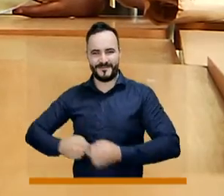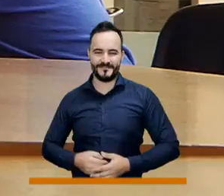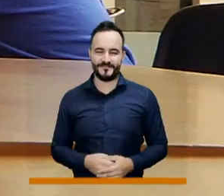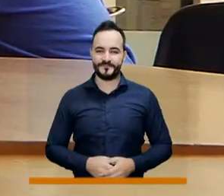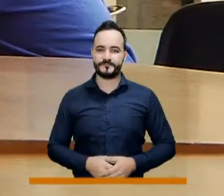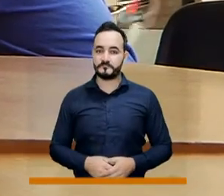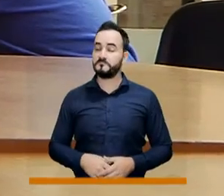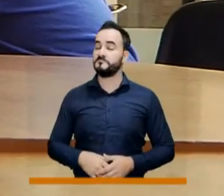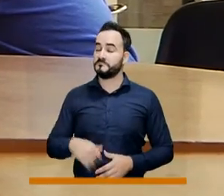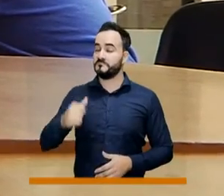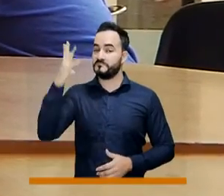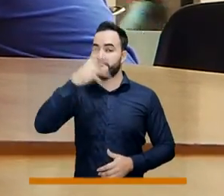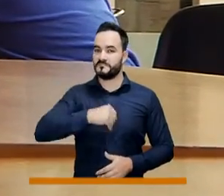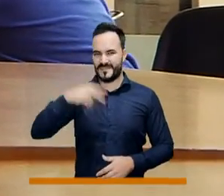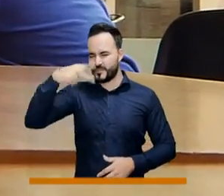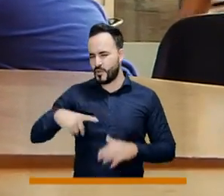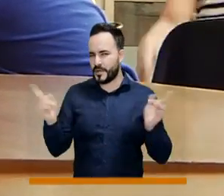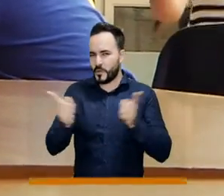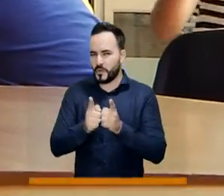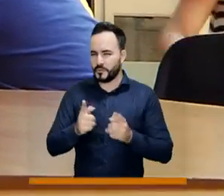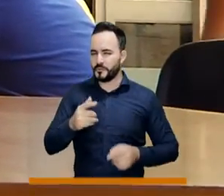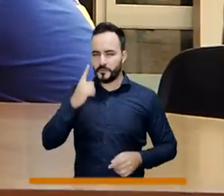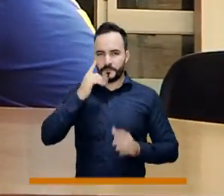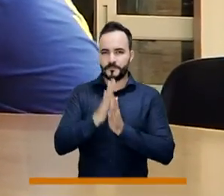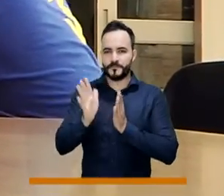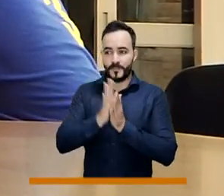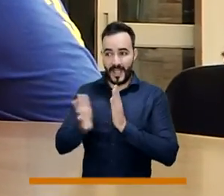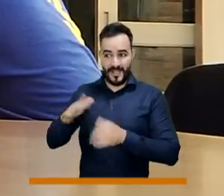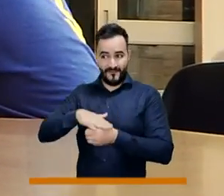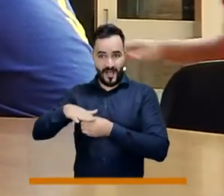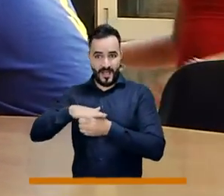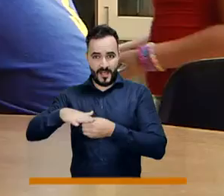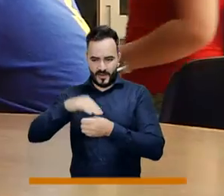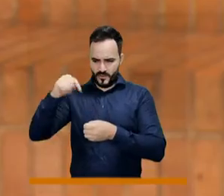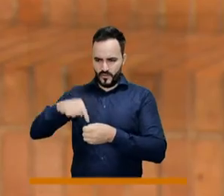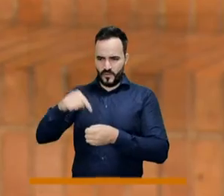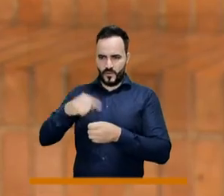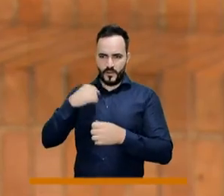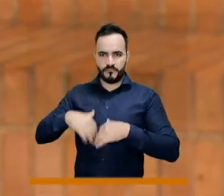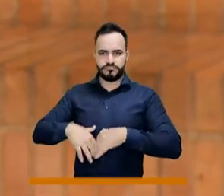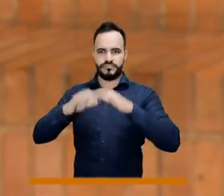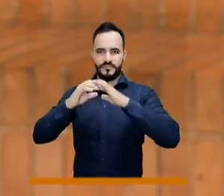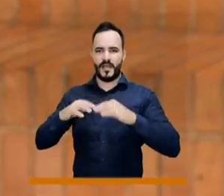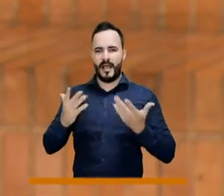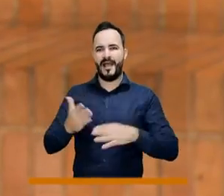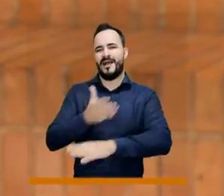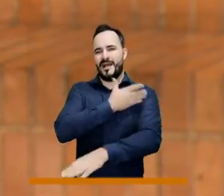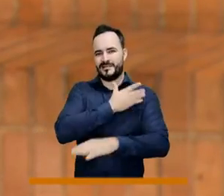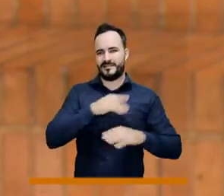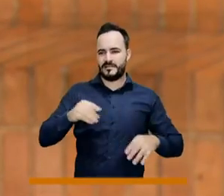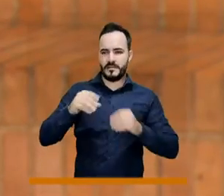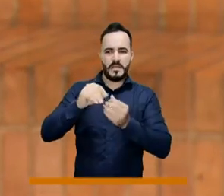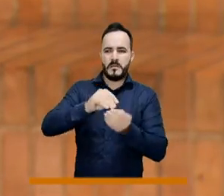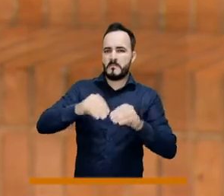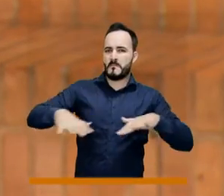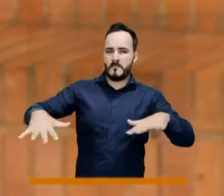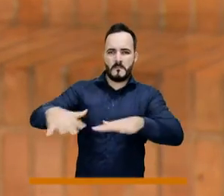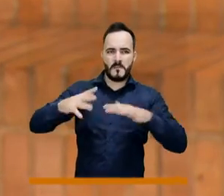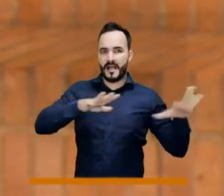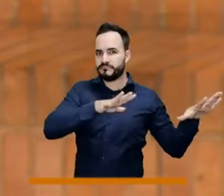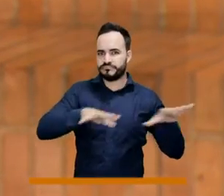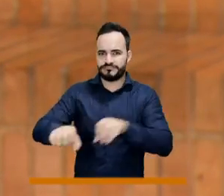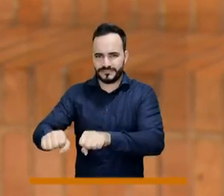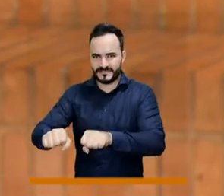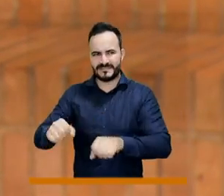de historia, porque el barrio se crea gracias a un proceso, digamos, de invasión sobre un terreno que